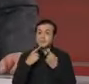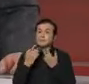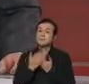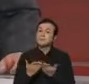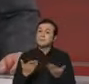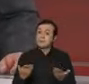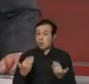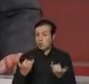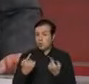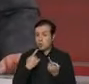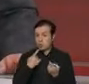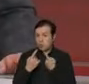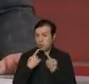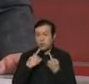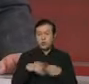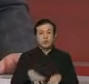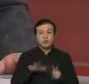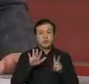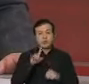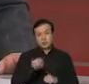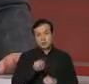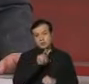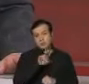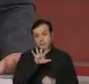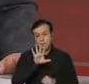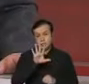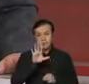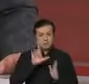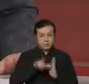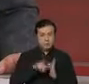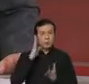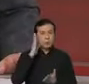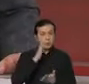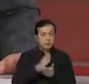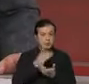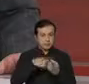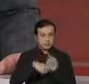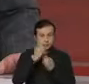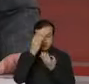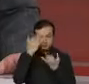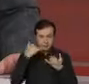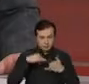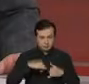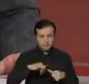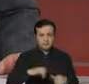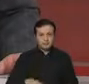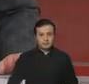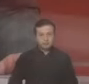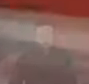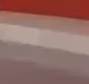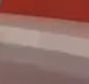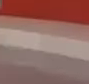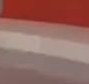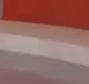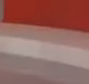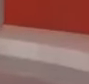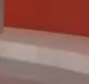durante estos minutos. 7 de la mañana con 25 minutos. Vamos a hacer una pausa. Regresamos en breve con más.